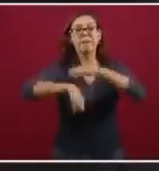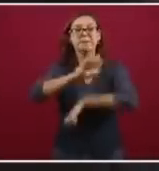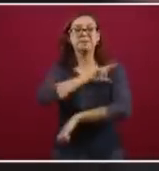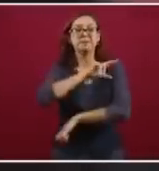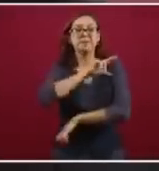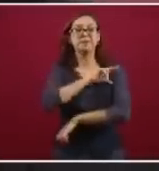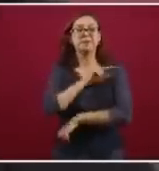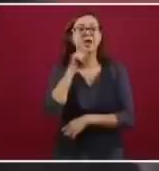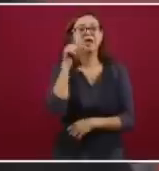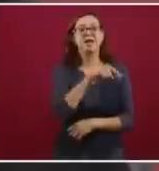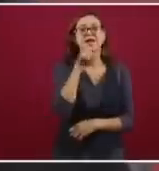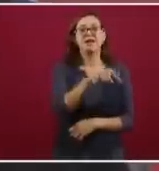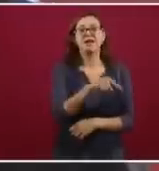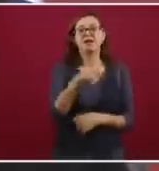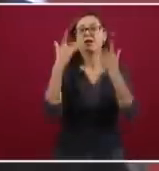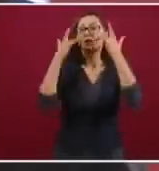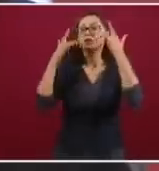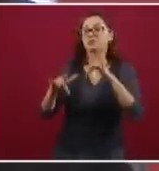de esas empresas